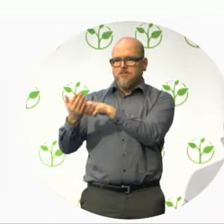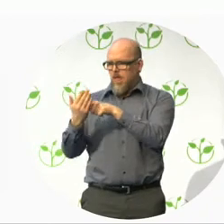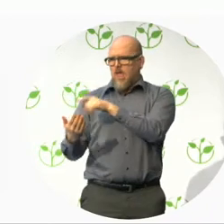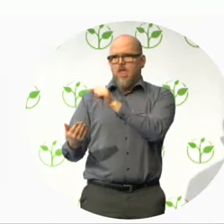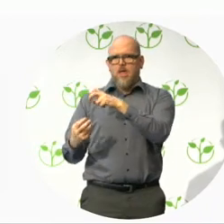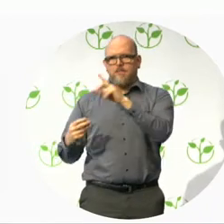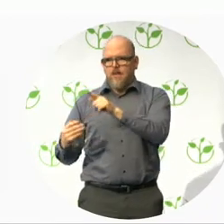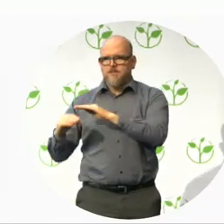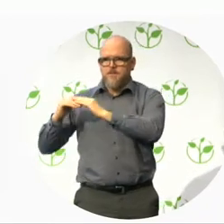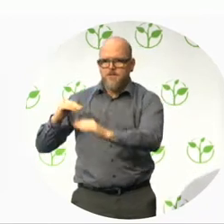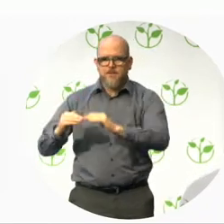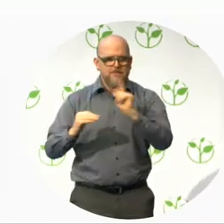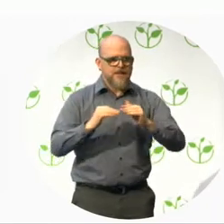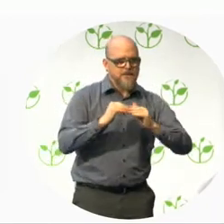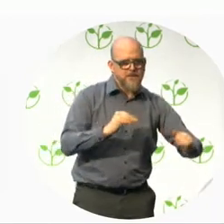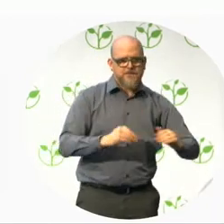discapacitados.